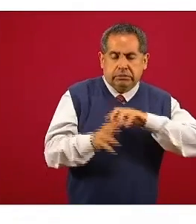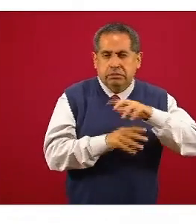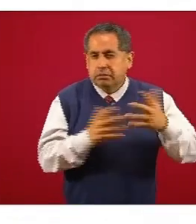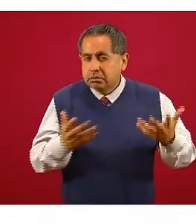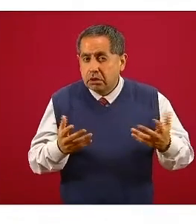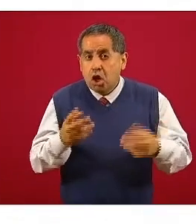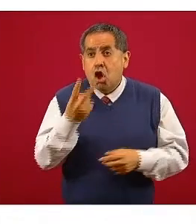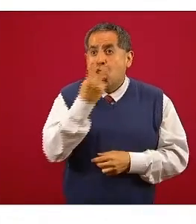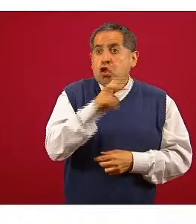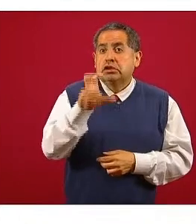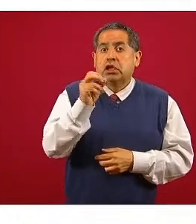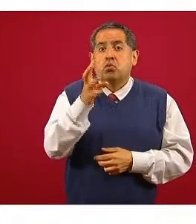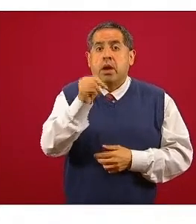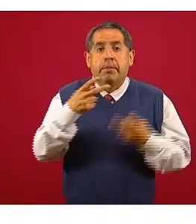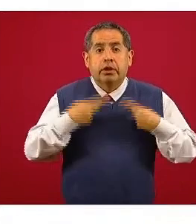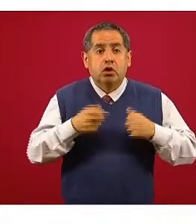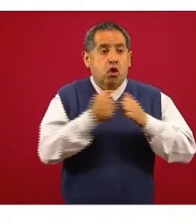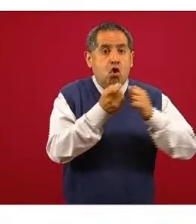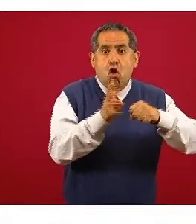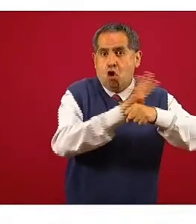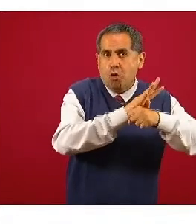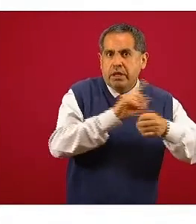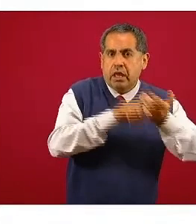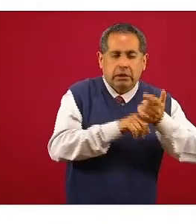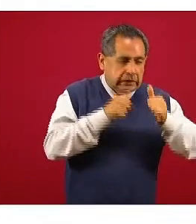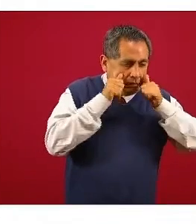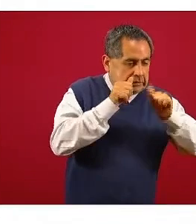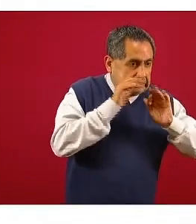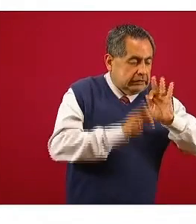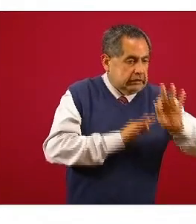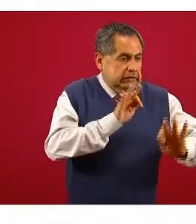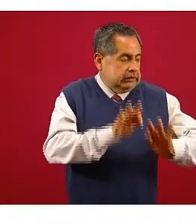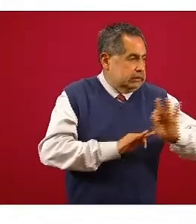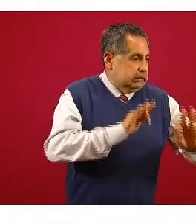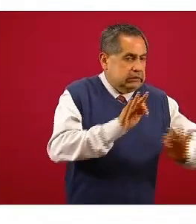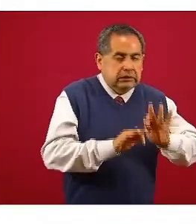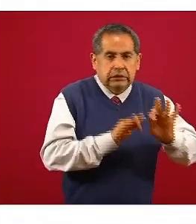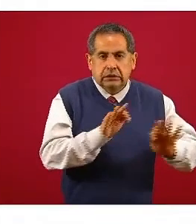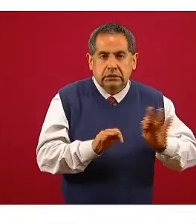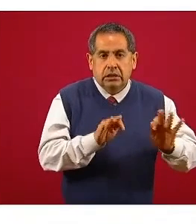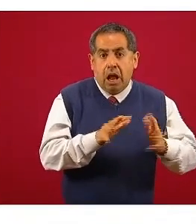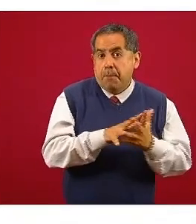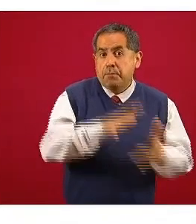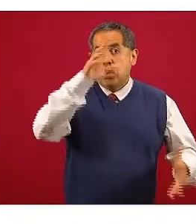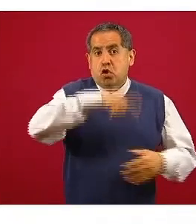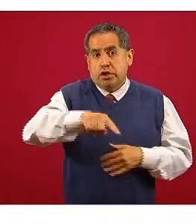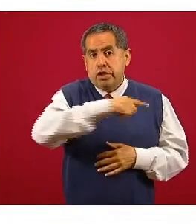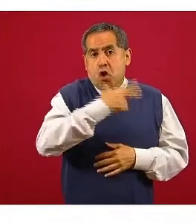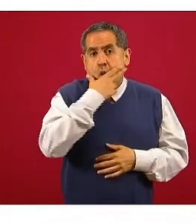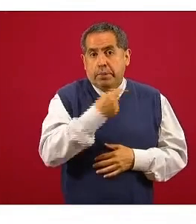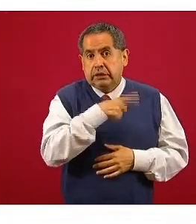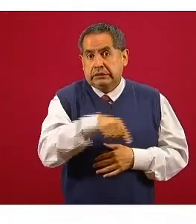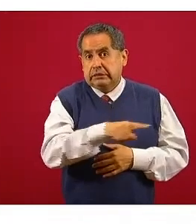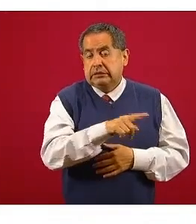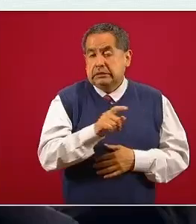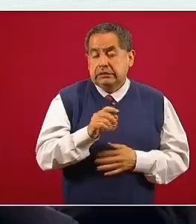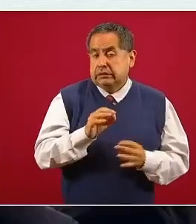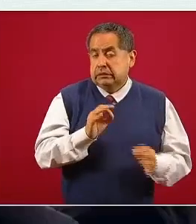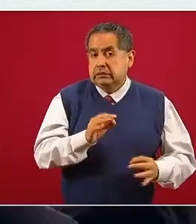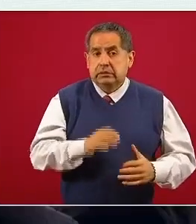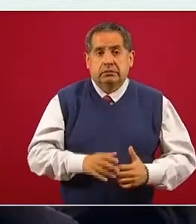de 209 personas y pueden ver cómo la mayoría son del sexo masculino. La siguiente.